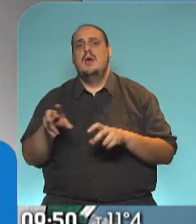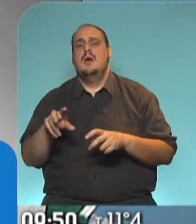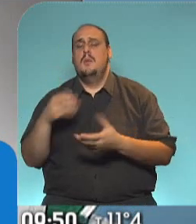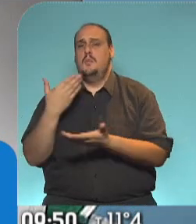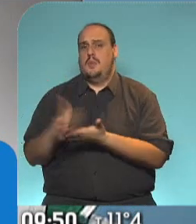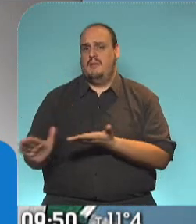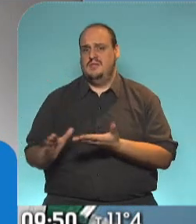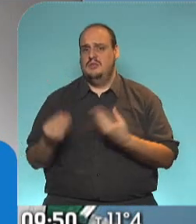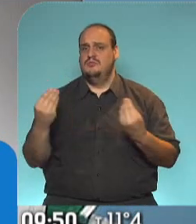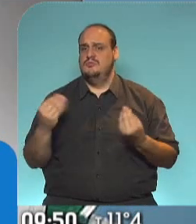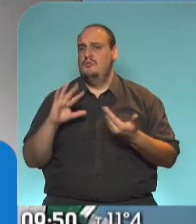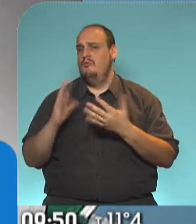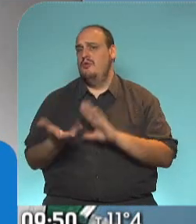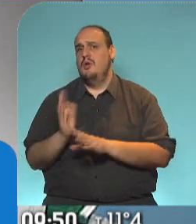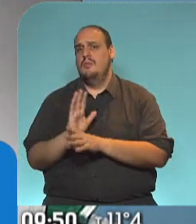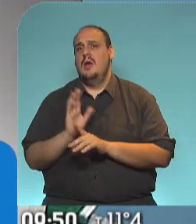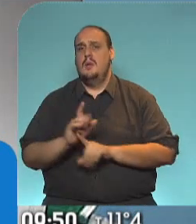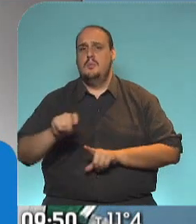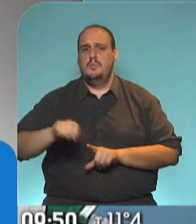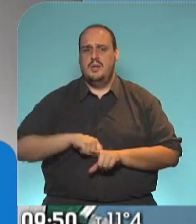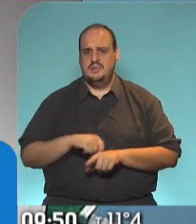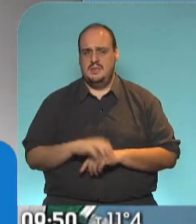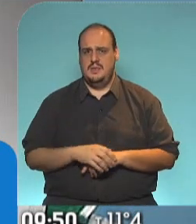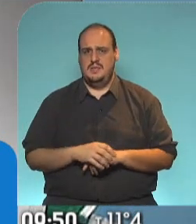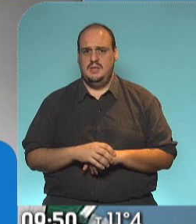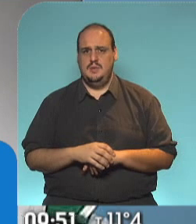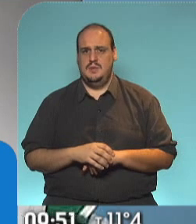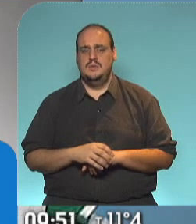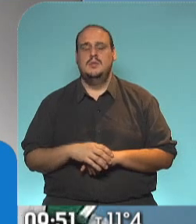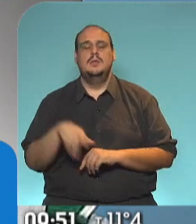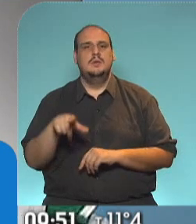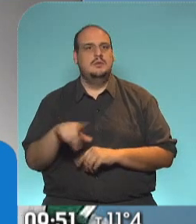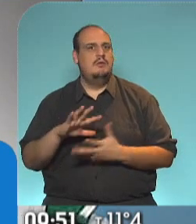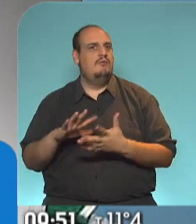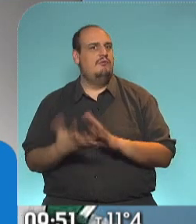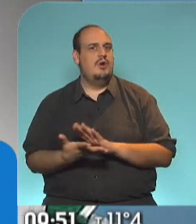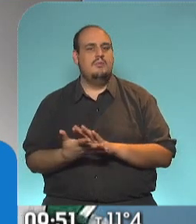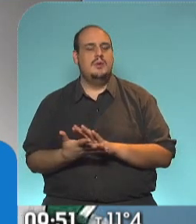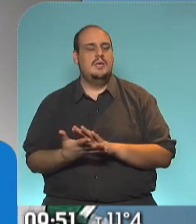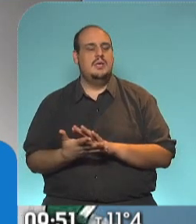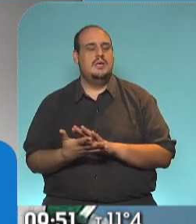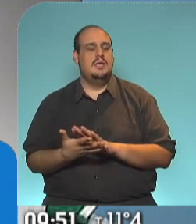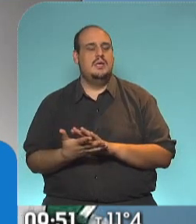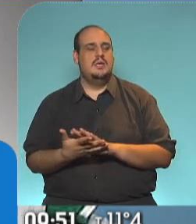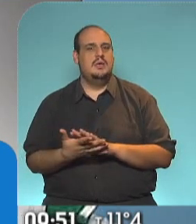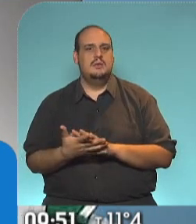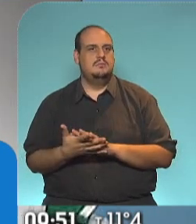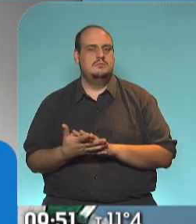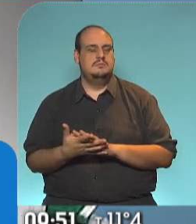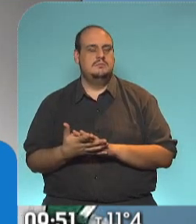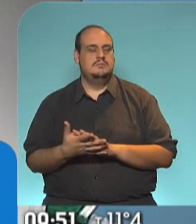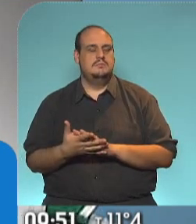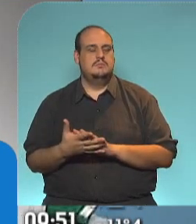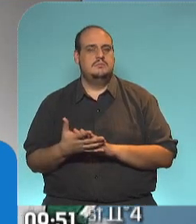de métodos barrera del preservativo sigue siendo la manera más efectiva de